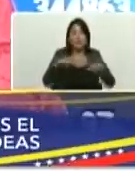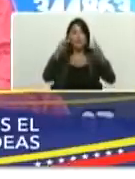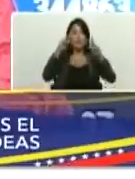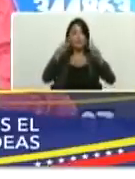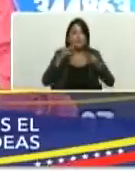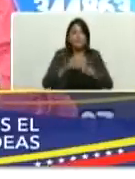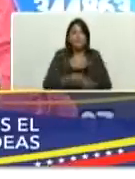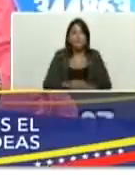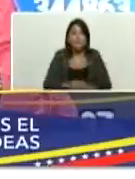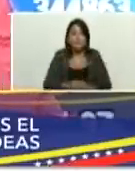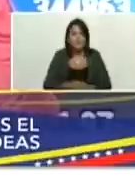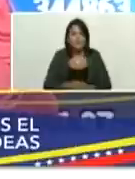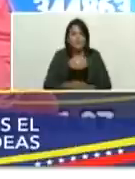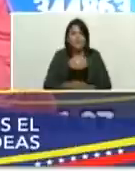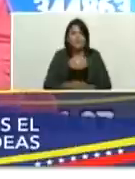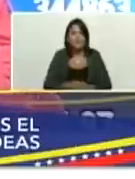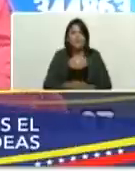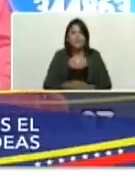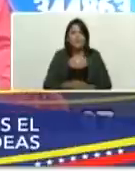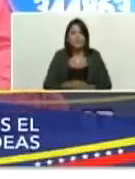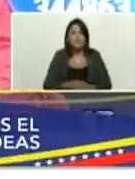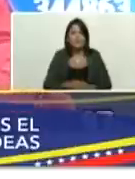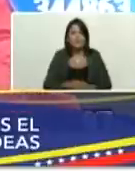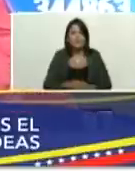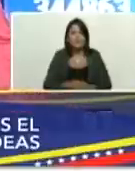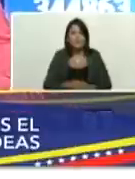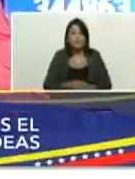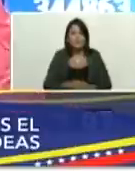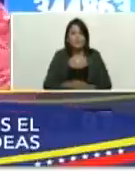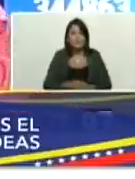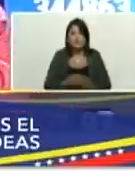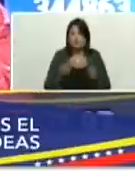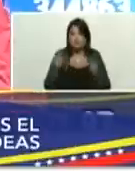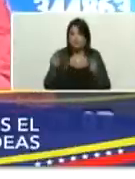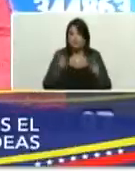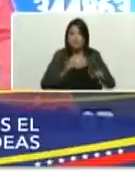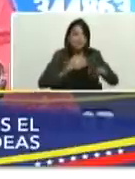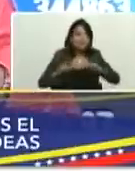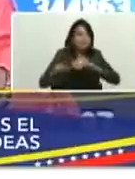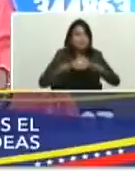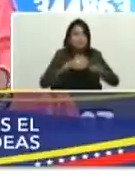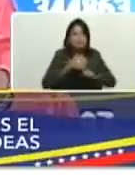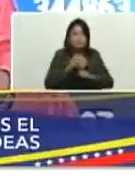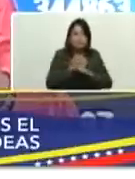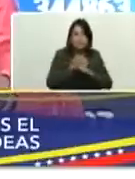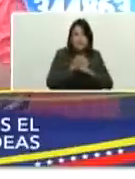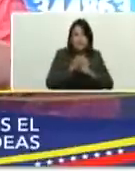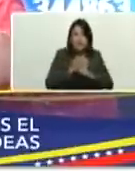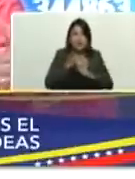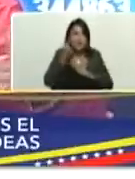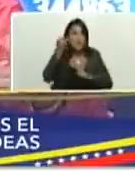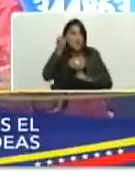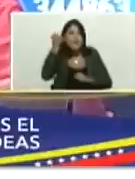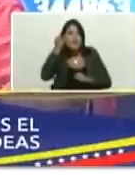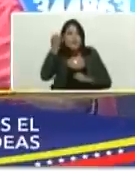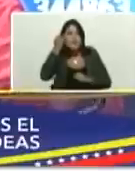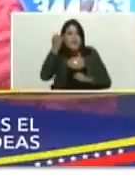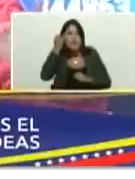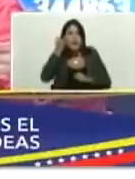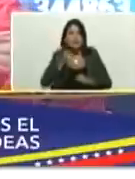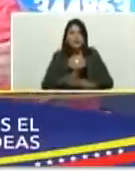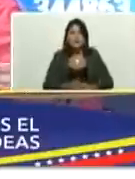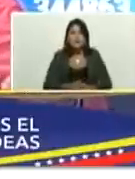creativa, la refundación dinámica, dialéctica, no exenta